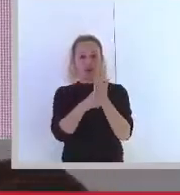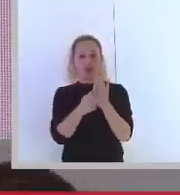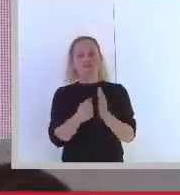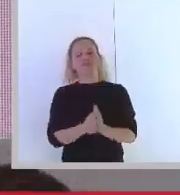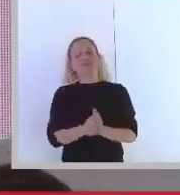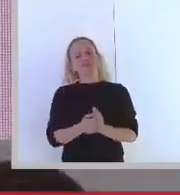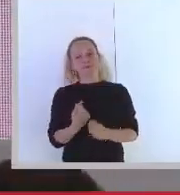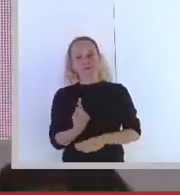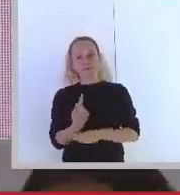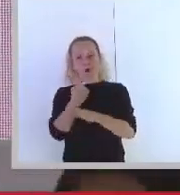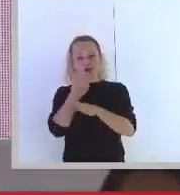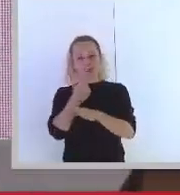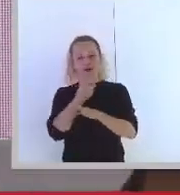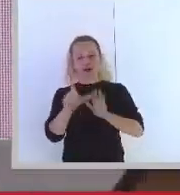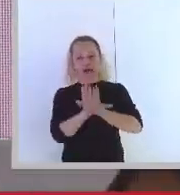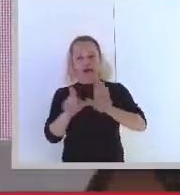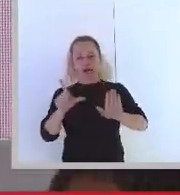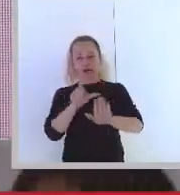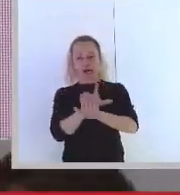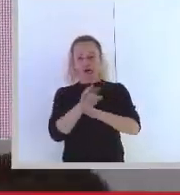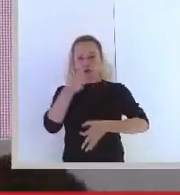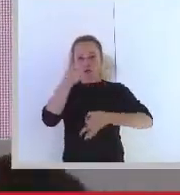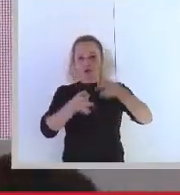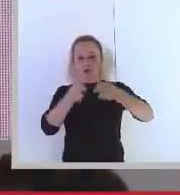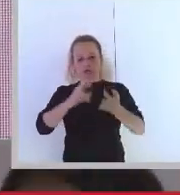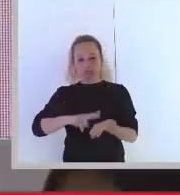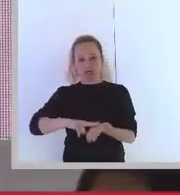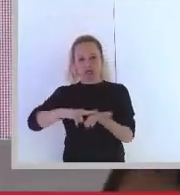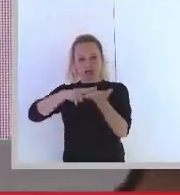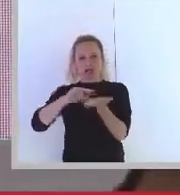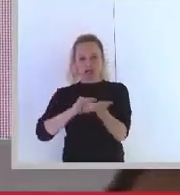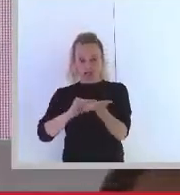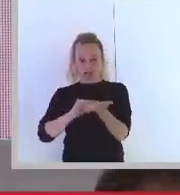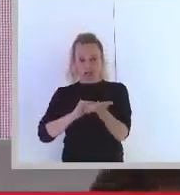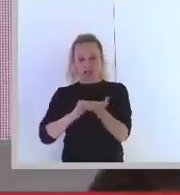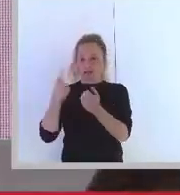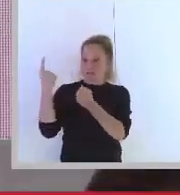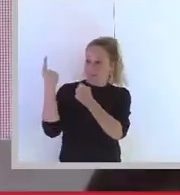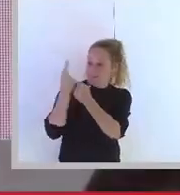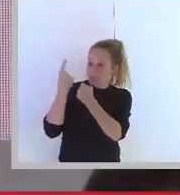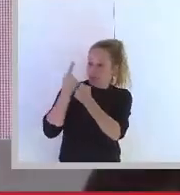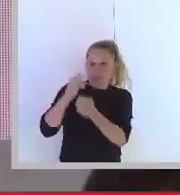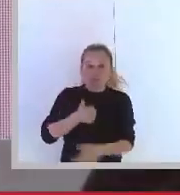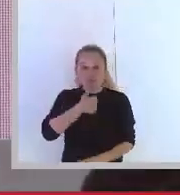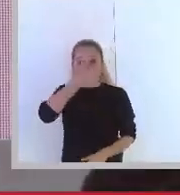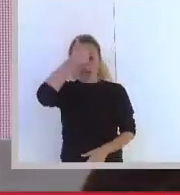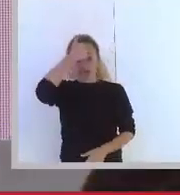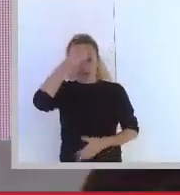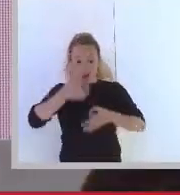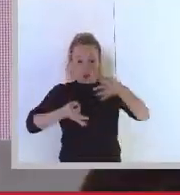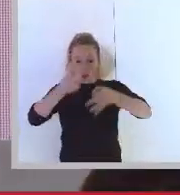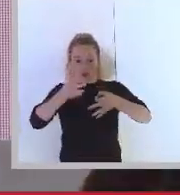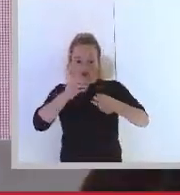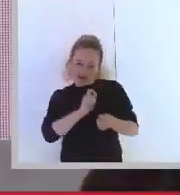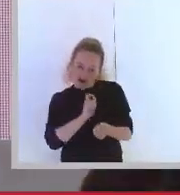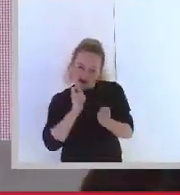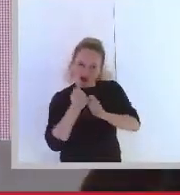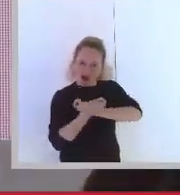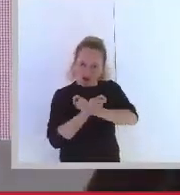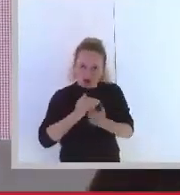Política Criminal y Justicia Restaurativa, y uno de los principios de la justicia restaurativa